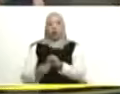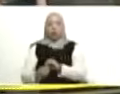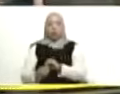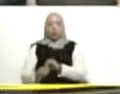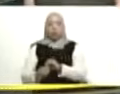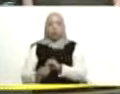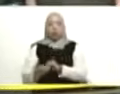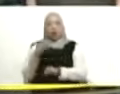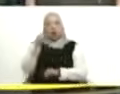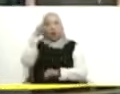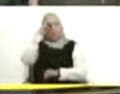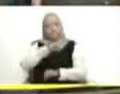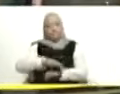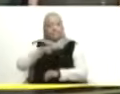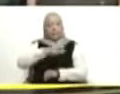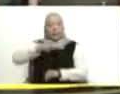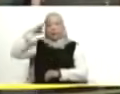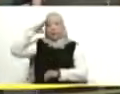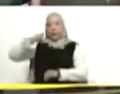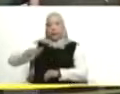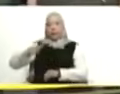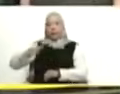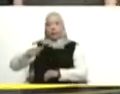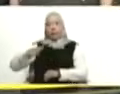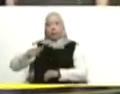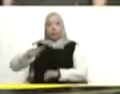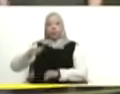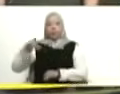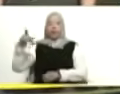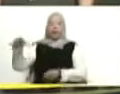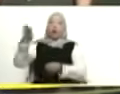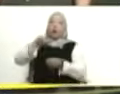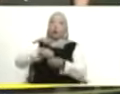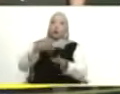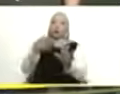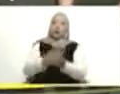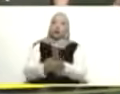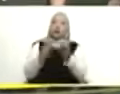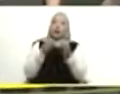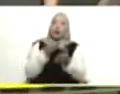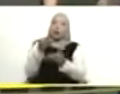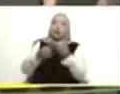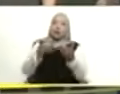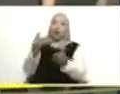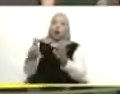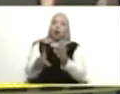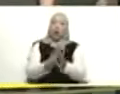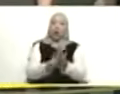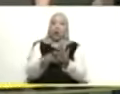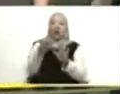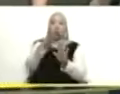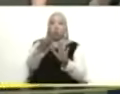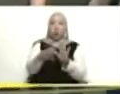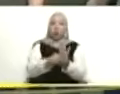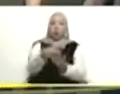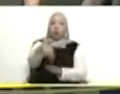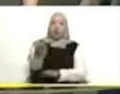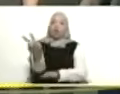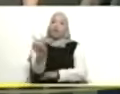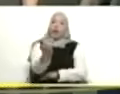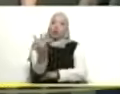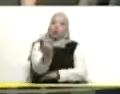la milicia bolivariana, que, bueno, ya quedó registrada para siempre en la ley constitucional y eso ha sido el